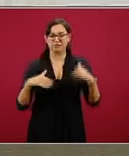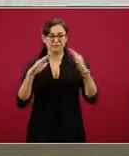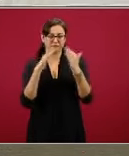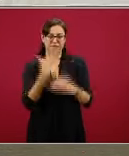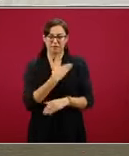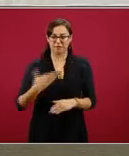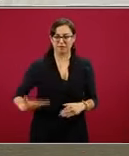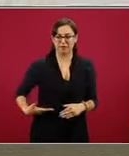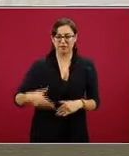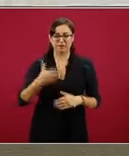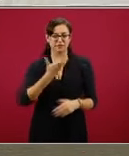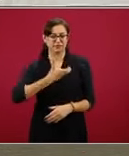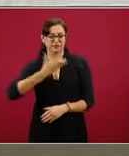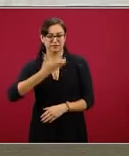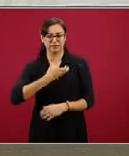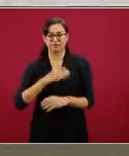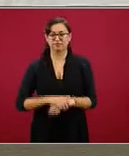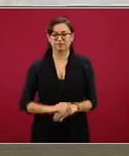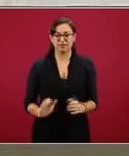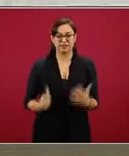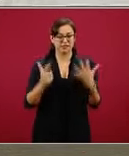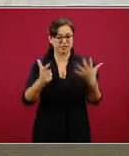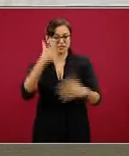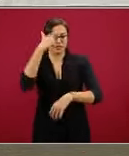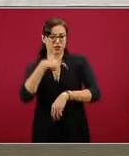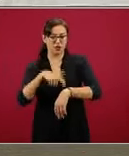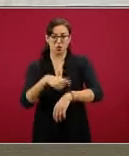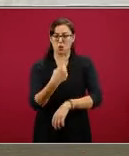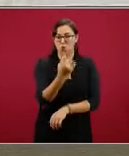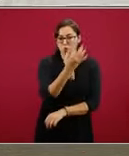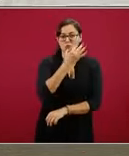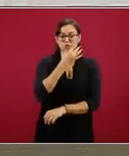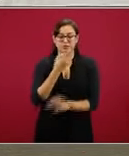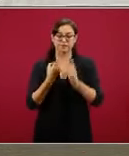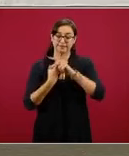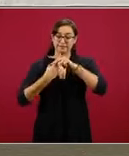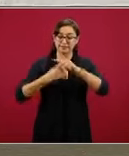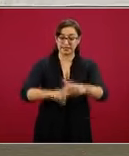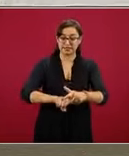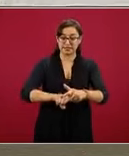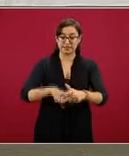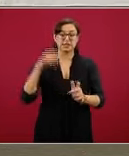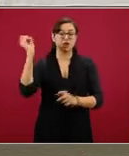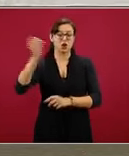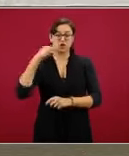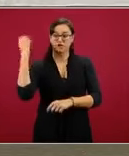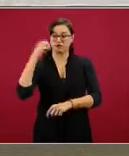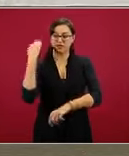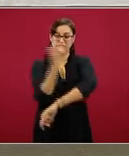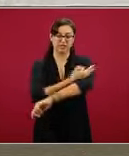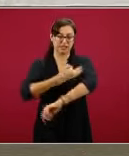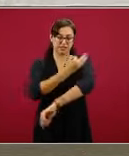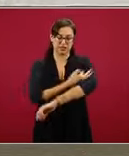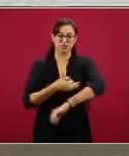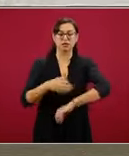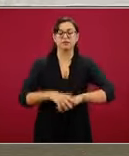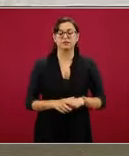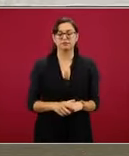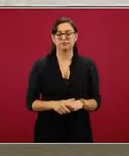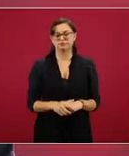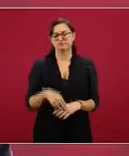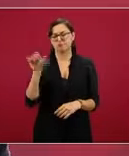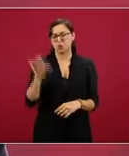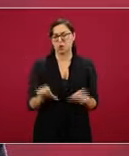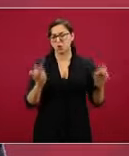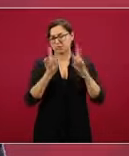Nacional, son las 7 de la noche con 1 minuto y bueno, vamos a dar inicio a la conferencia vespertina del día de hoy, en donde